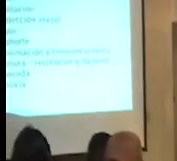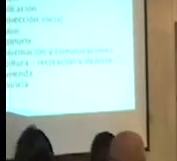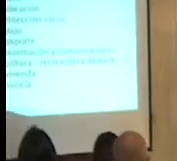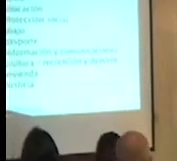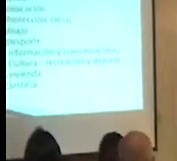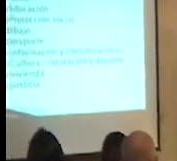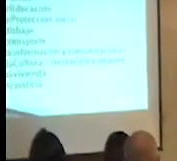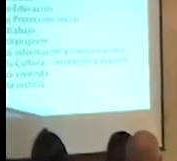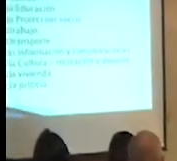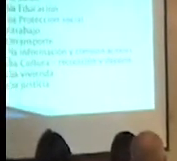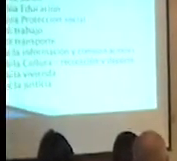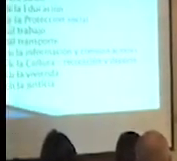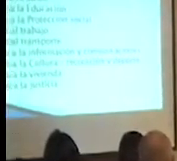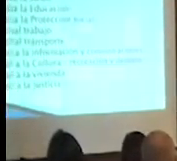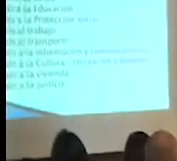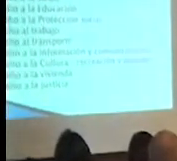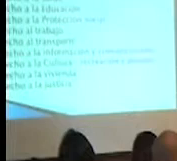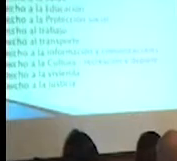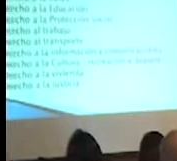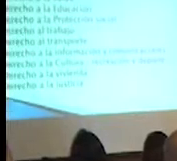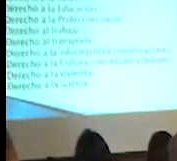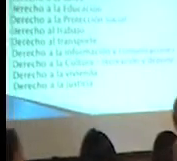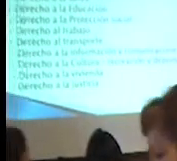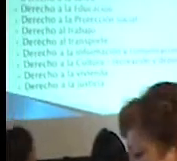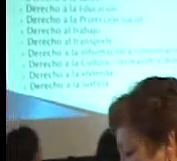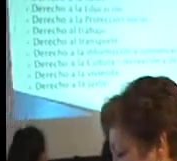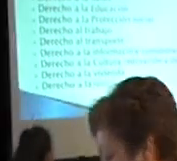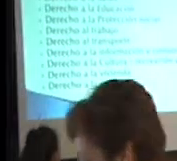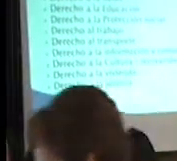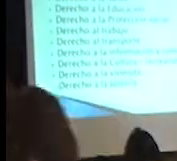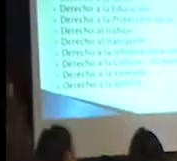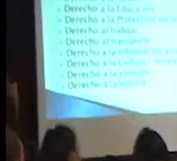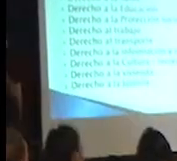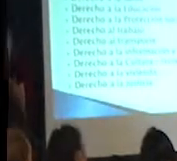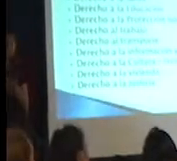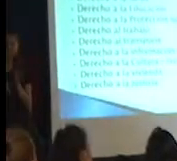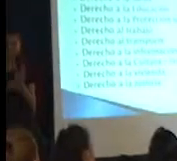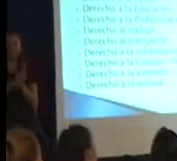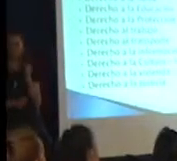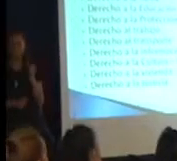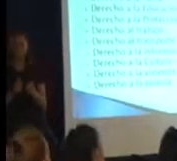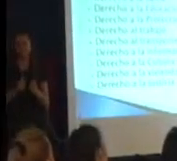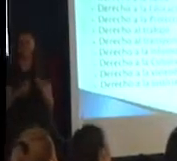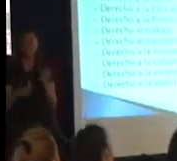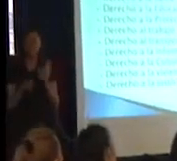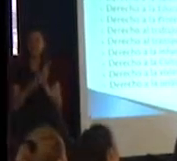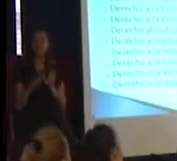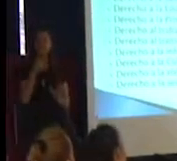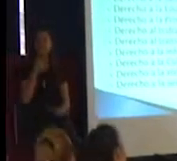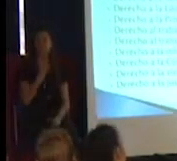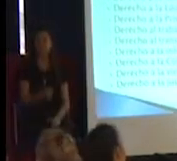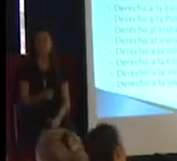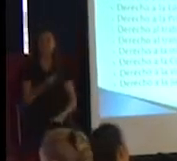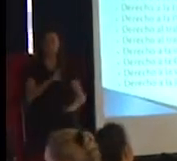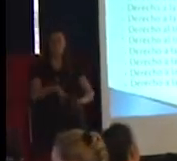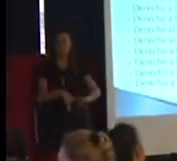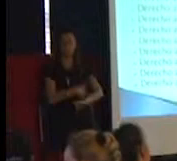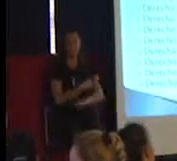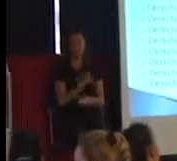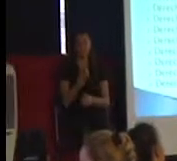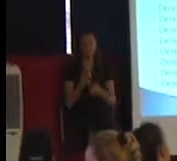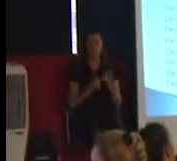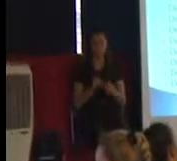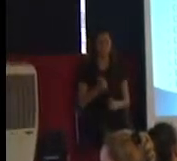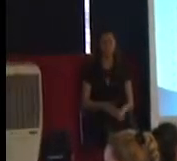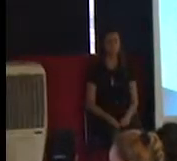esa información. ¿Qué es lo que se pretende regular con esta ley? Lo que la ley le está diciendo al Ministerio de TIC, usted tiene